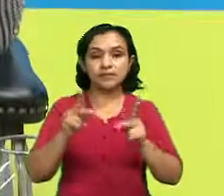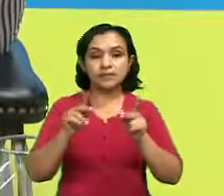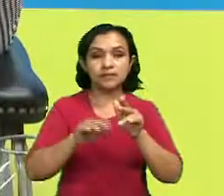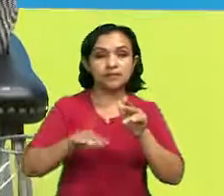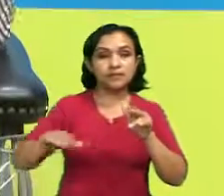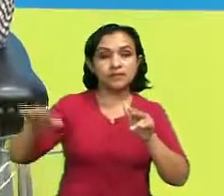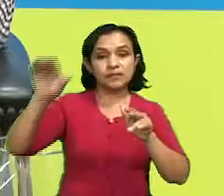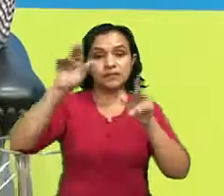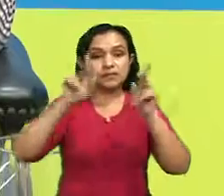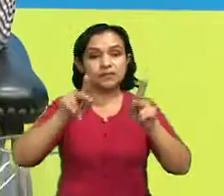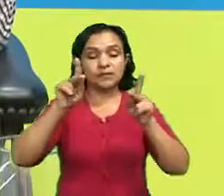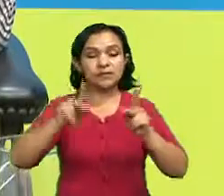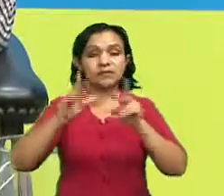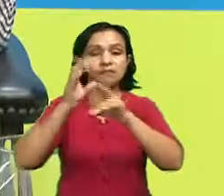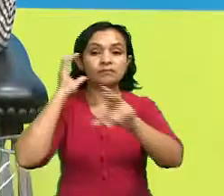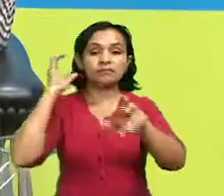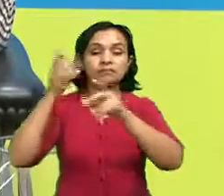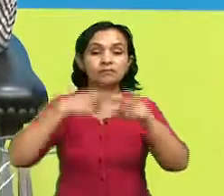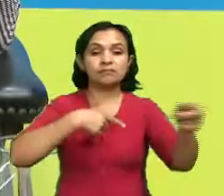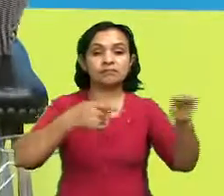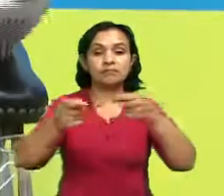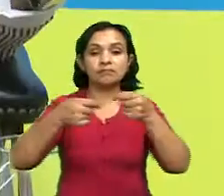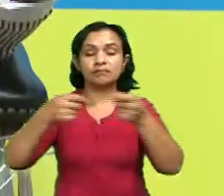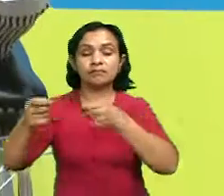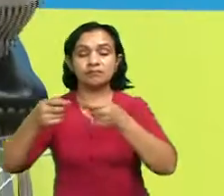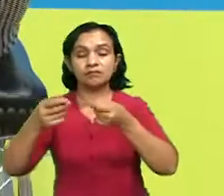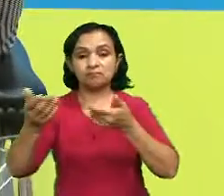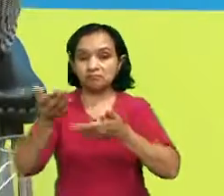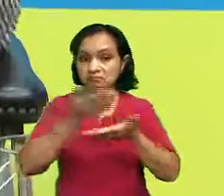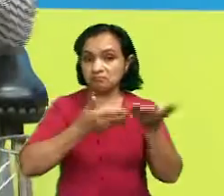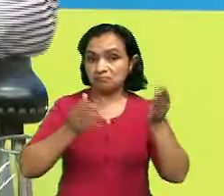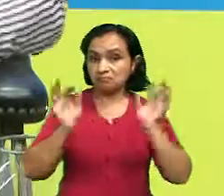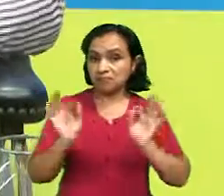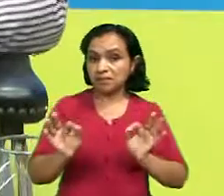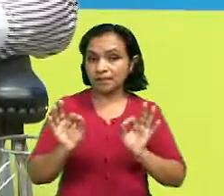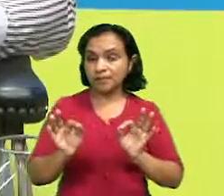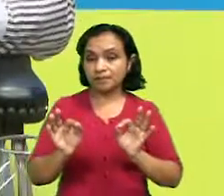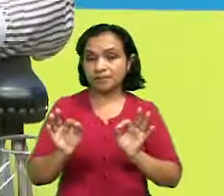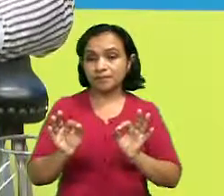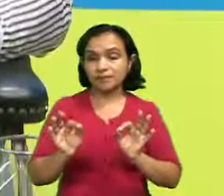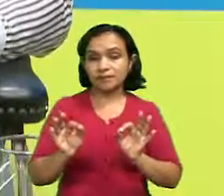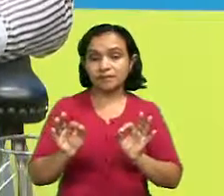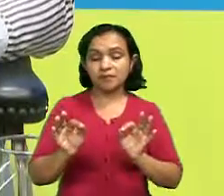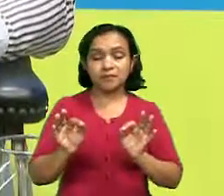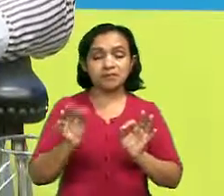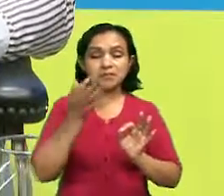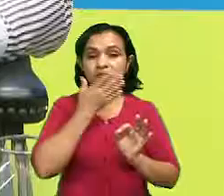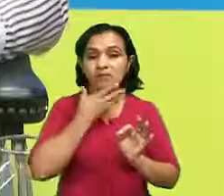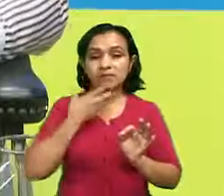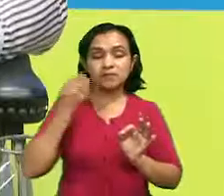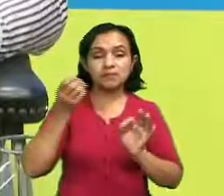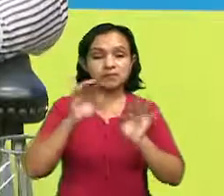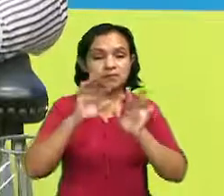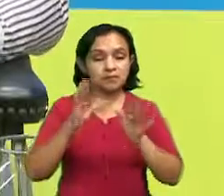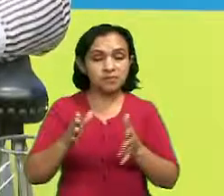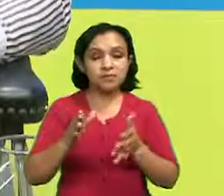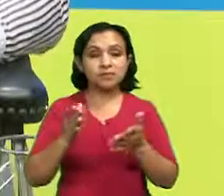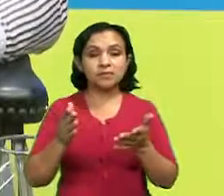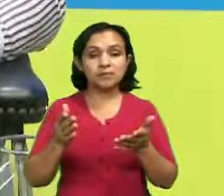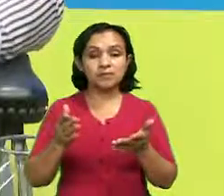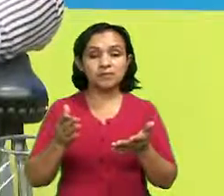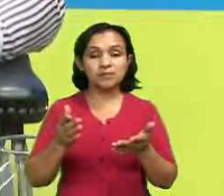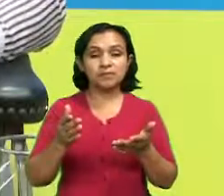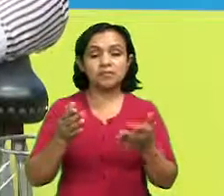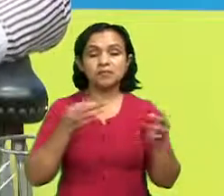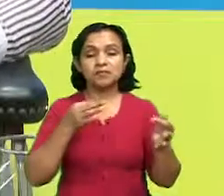aumentado últimamente en los últimos años. Son confiables. Por ejemplo, se monta un muchacho, una señora al bus y